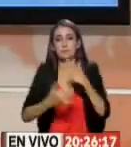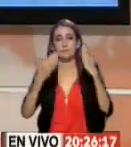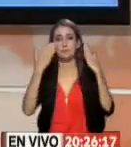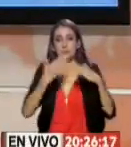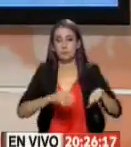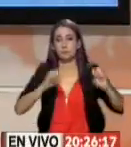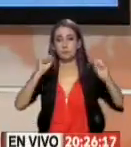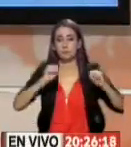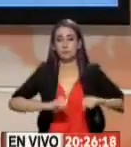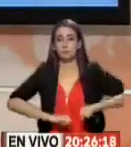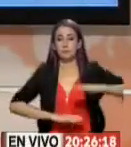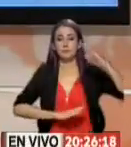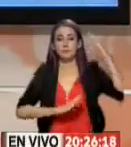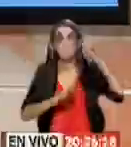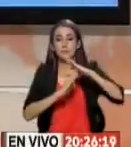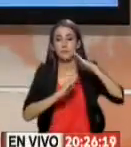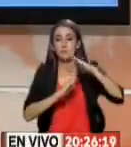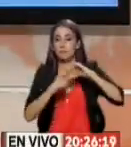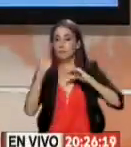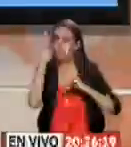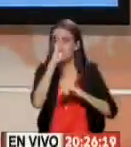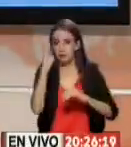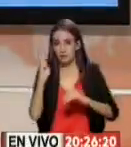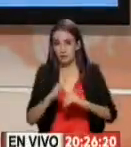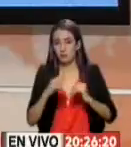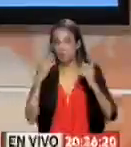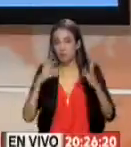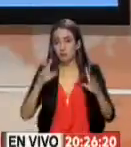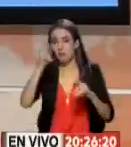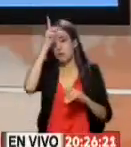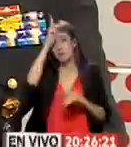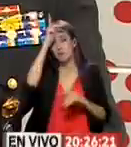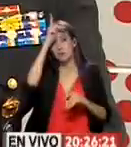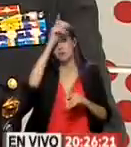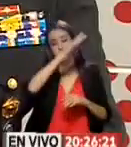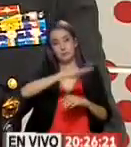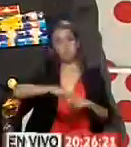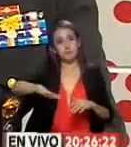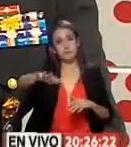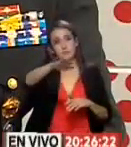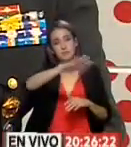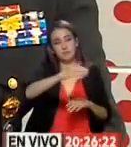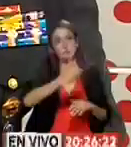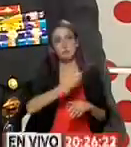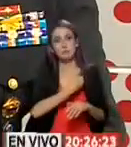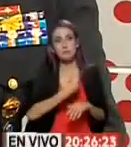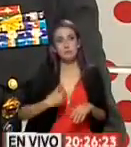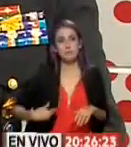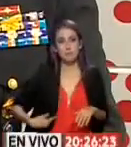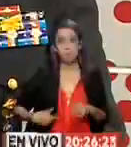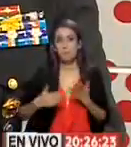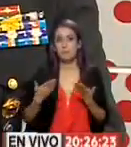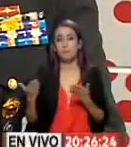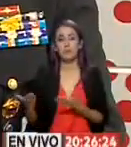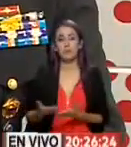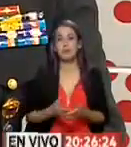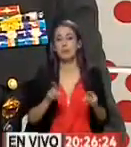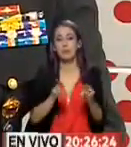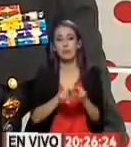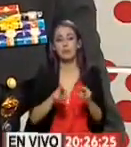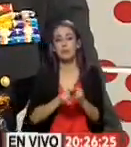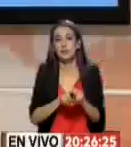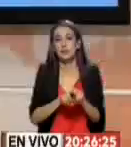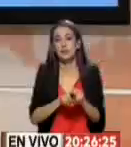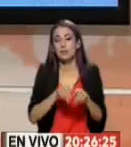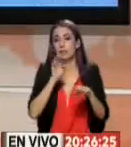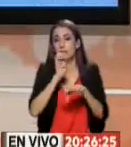paz en Brasil. Con el gobierno de Perú. En ese entonces, como presidente Alberto Fujimori, y en el caso de Ecuador,